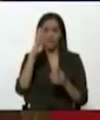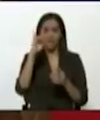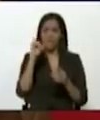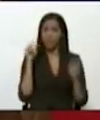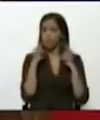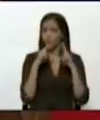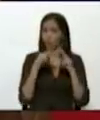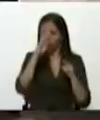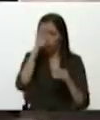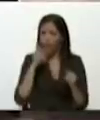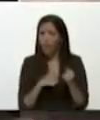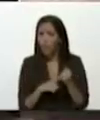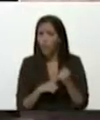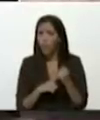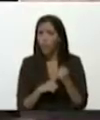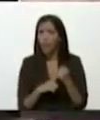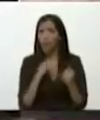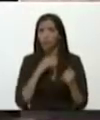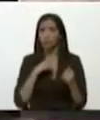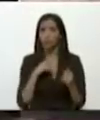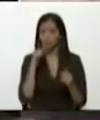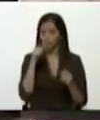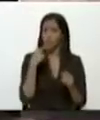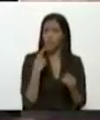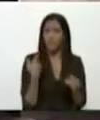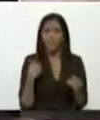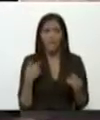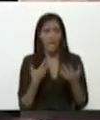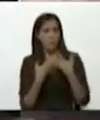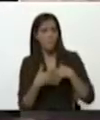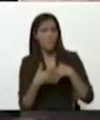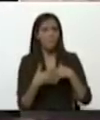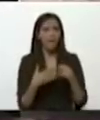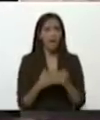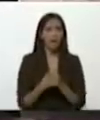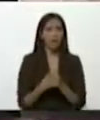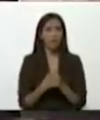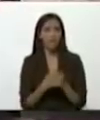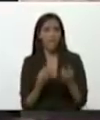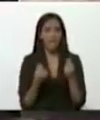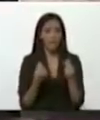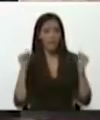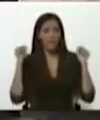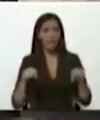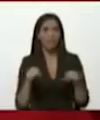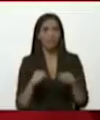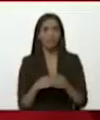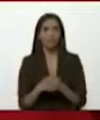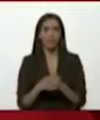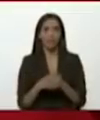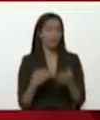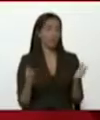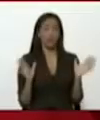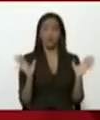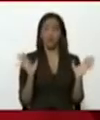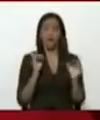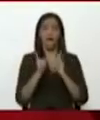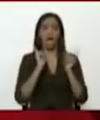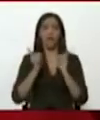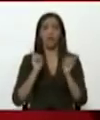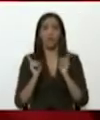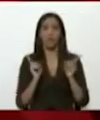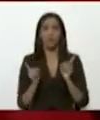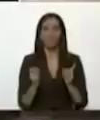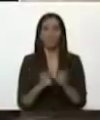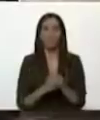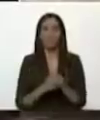Diosdado. A nosotros nos dijeron que usted es empresario, que le maneja las lucas aquí. Y tiene ese montón de billetes. Y más de uno. Y nosotros, y se pone